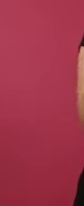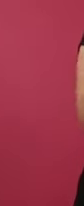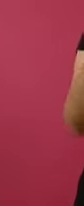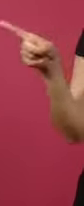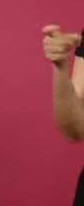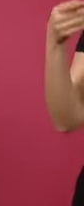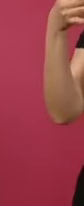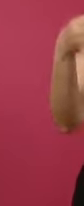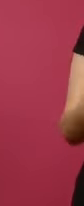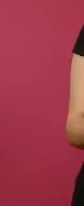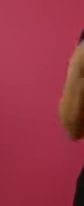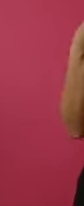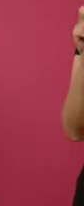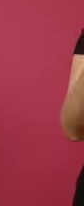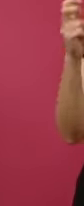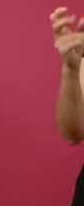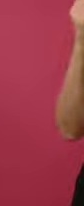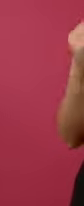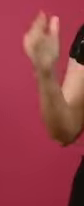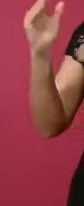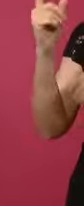le deben